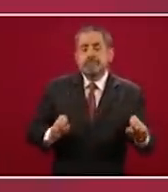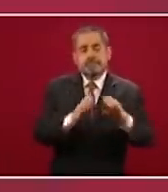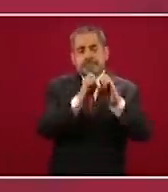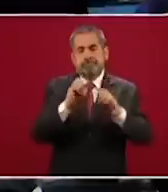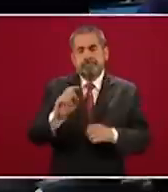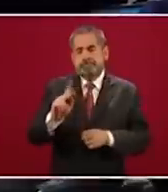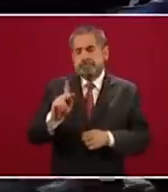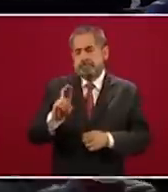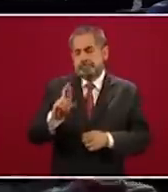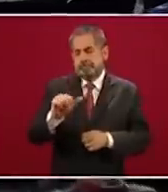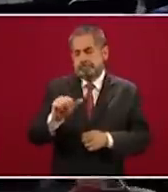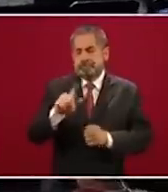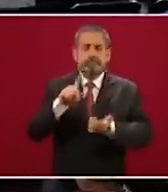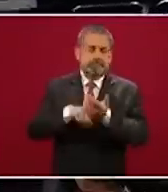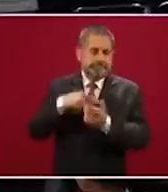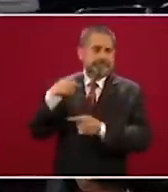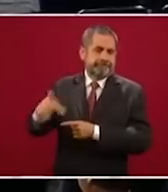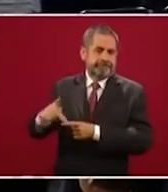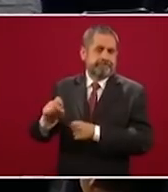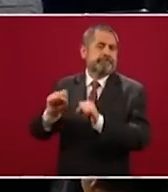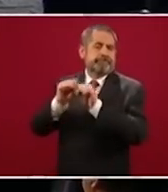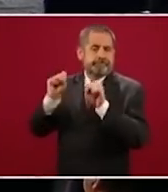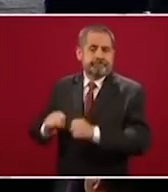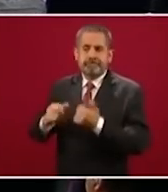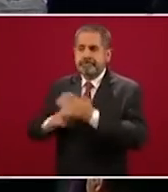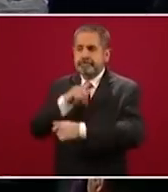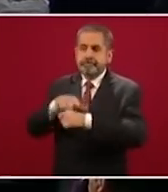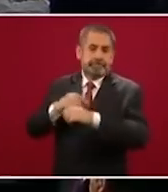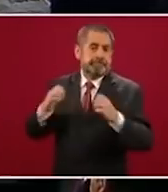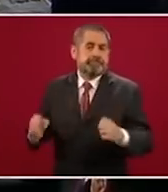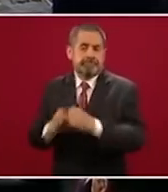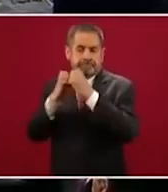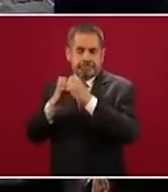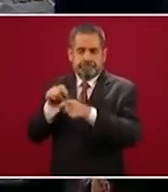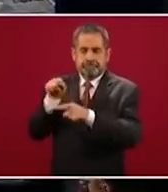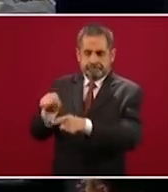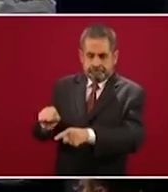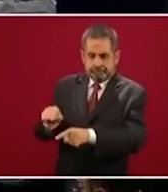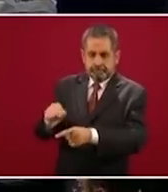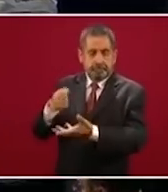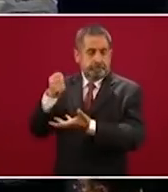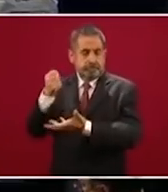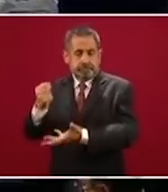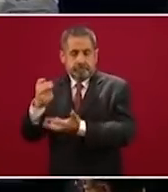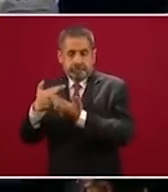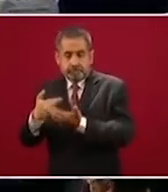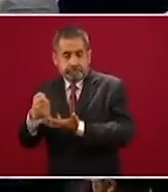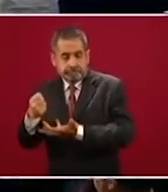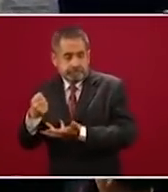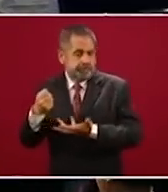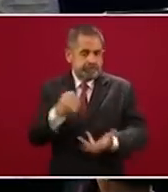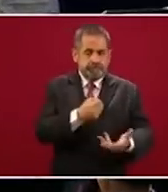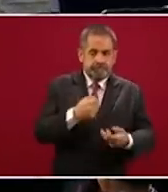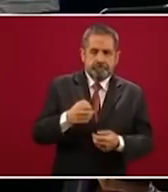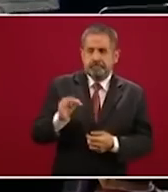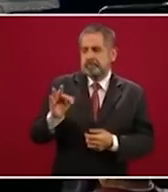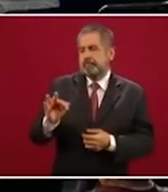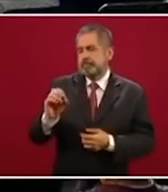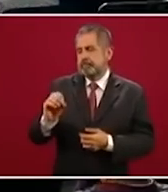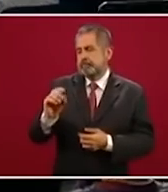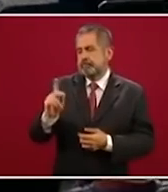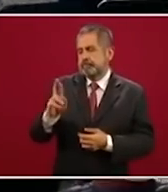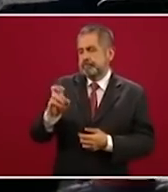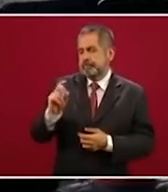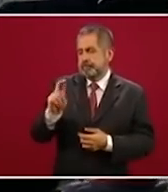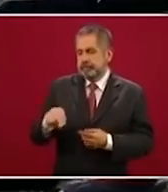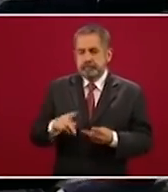de competencia del Sistema Nacional de Emergencias. Esto incluye los fondos de reserva, por ejemplo, el FOPREDEN y el